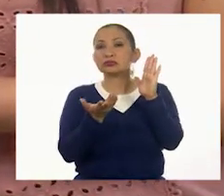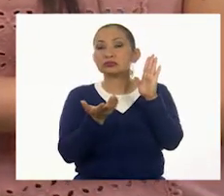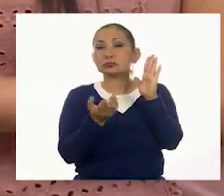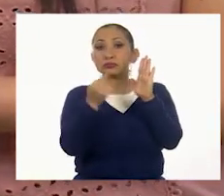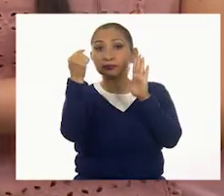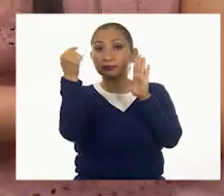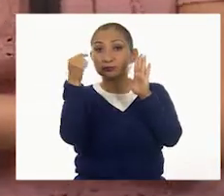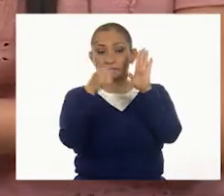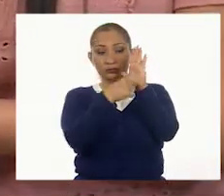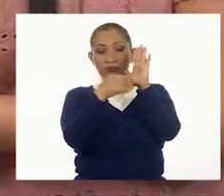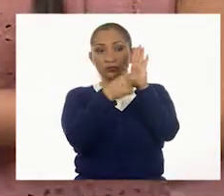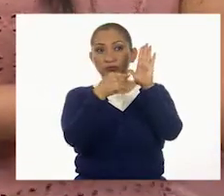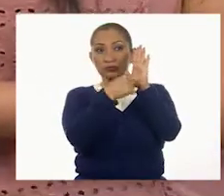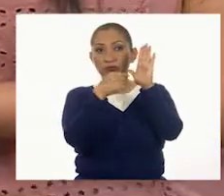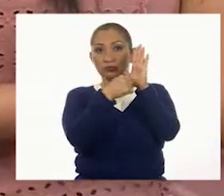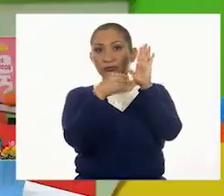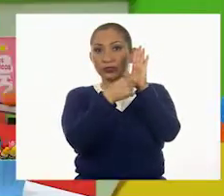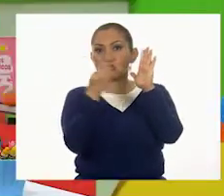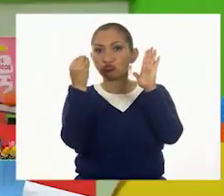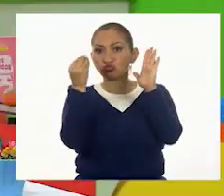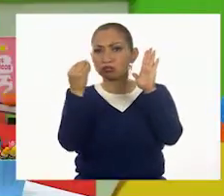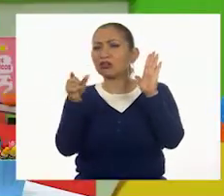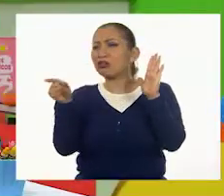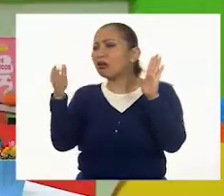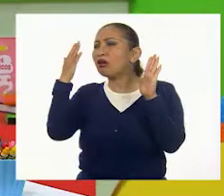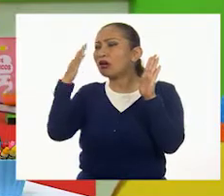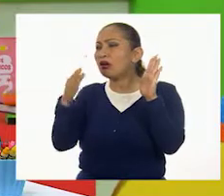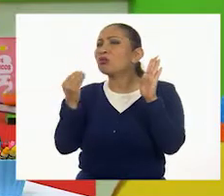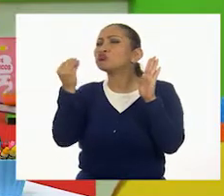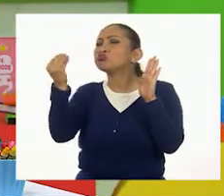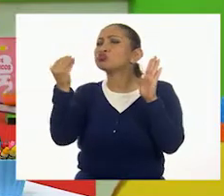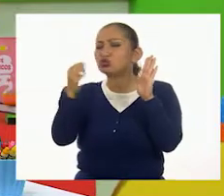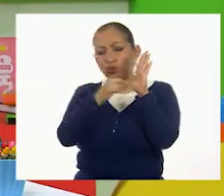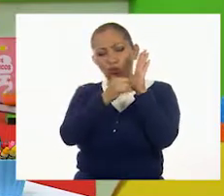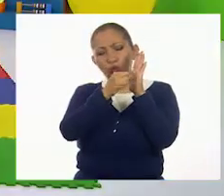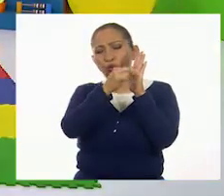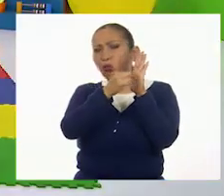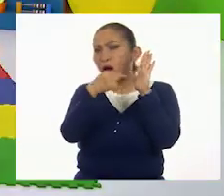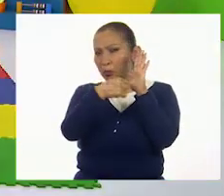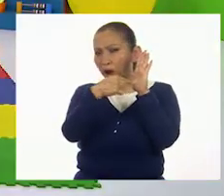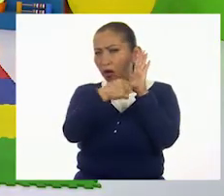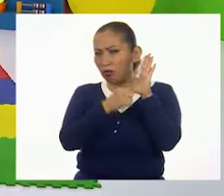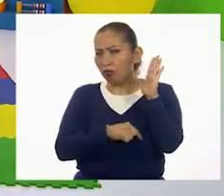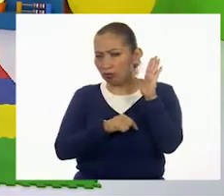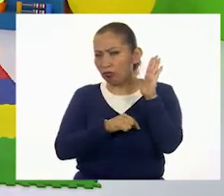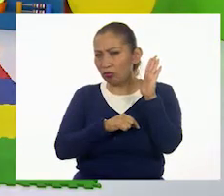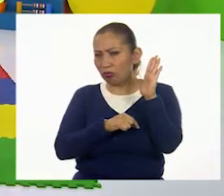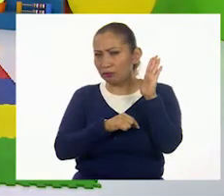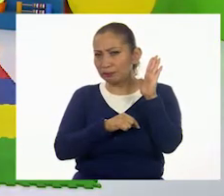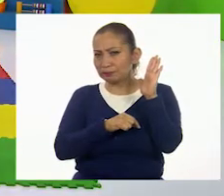En la parte de abajo hay más. ¿Cómo sabes que hay muchos puntos?